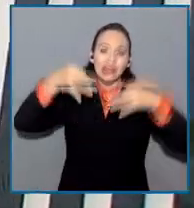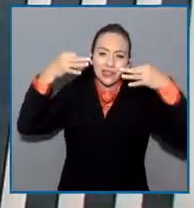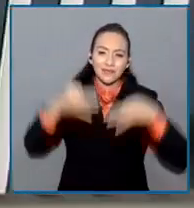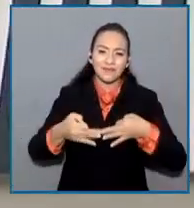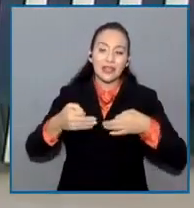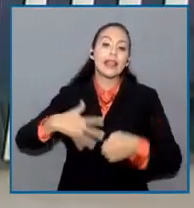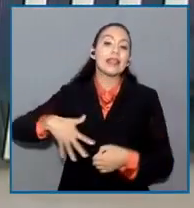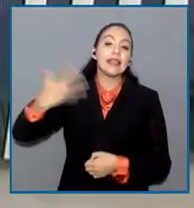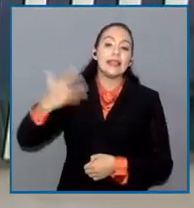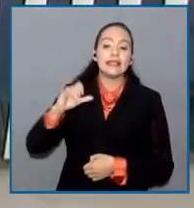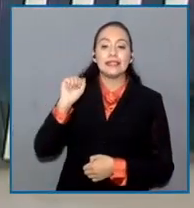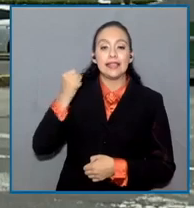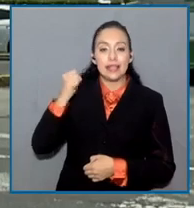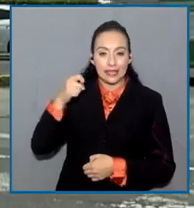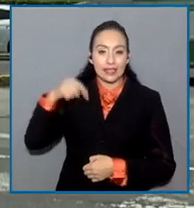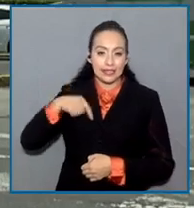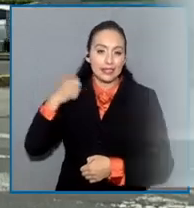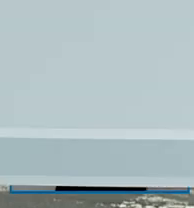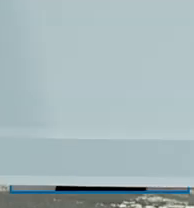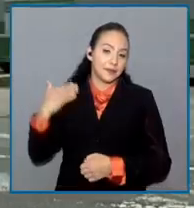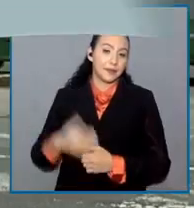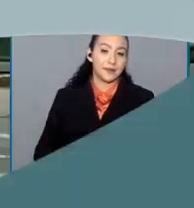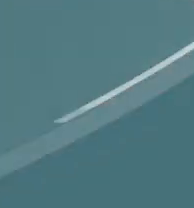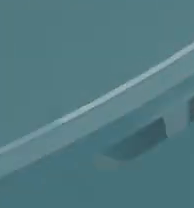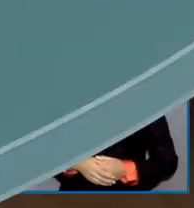de septiembre pasado.